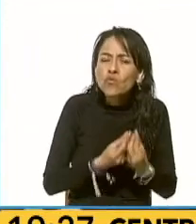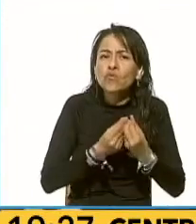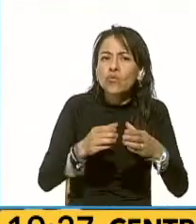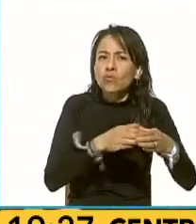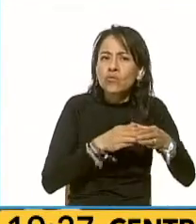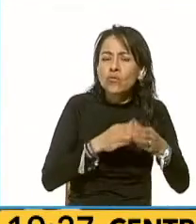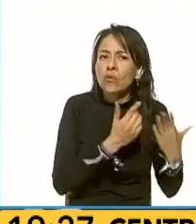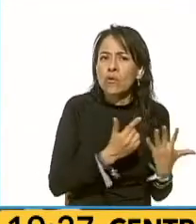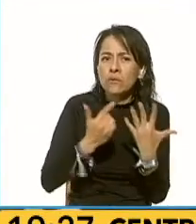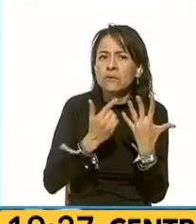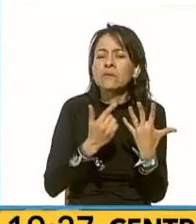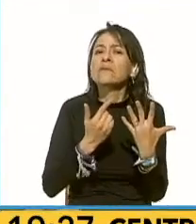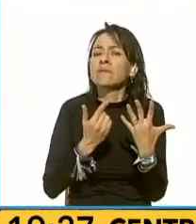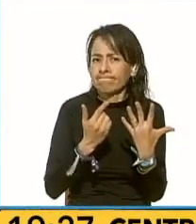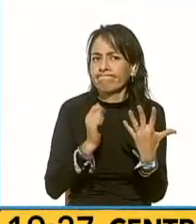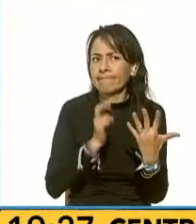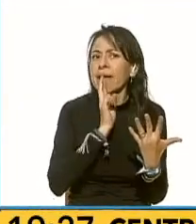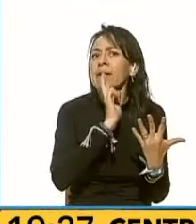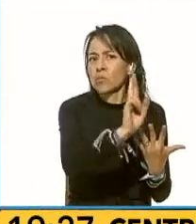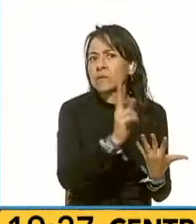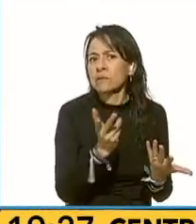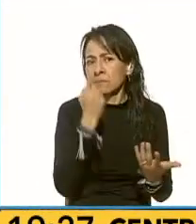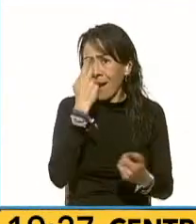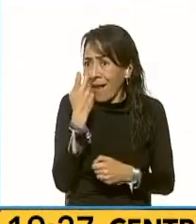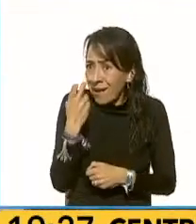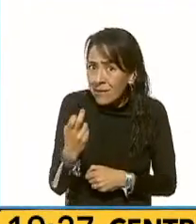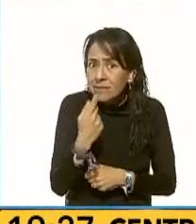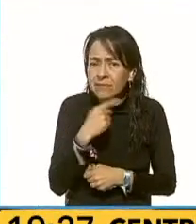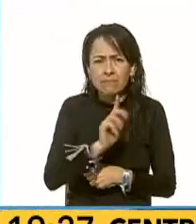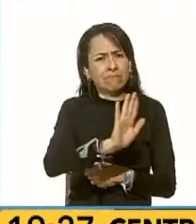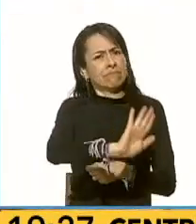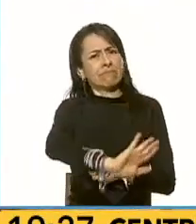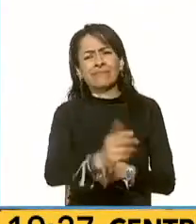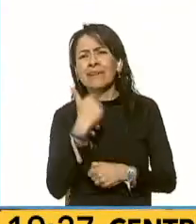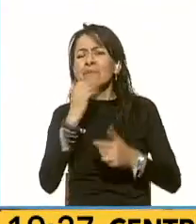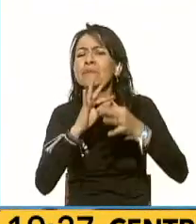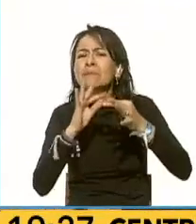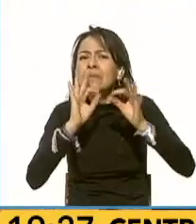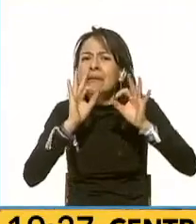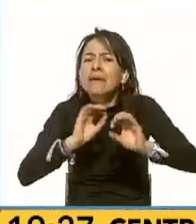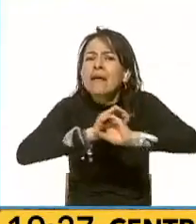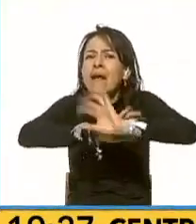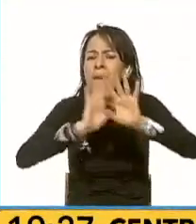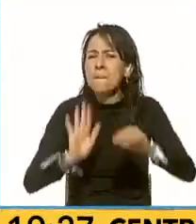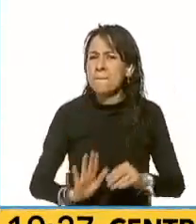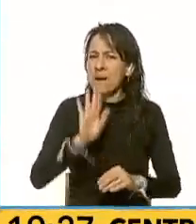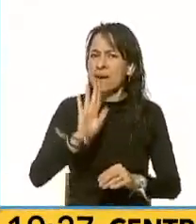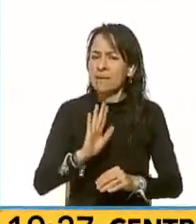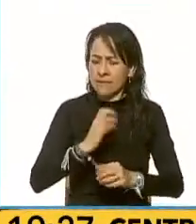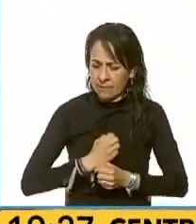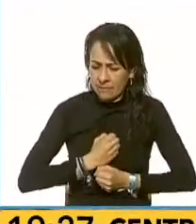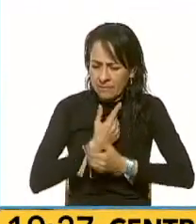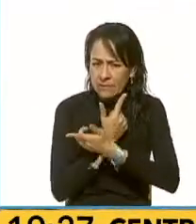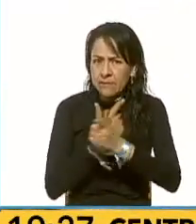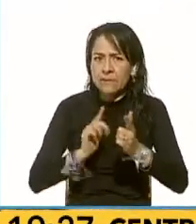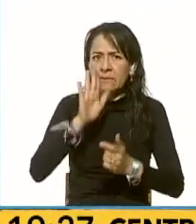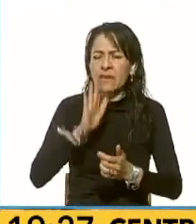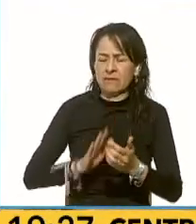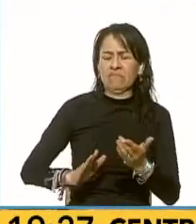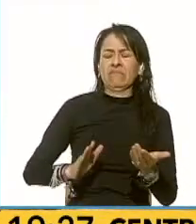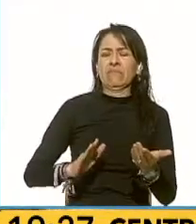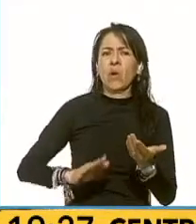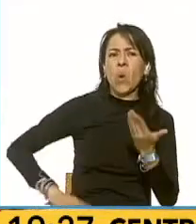que lo que implica esa demanda es una vulneración a la libertad de expresión y es un ataque y sentaría un muy